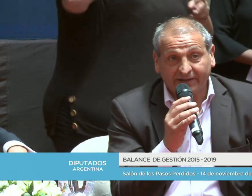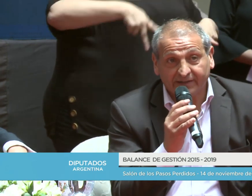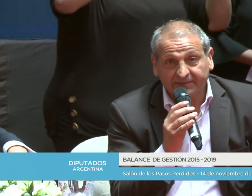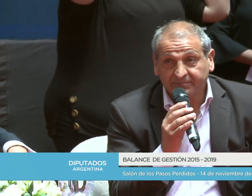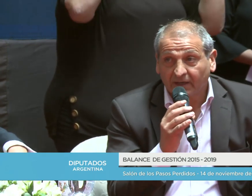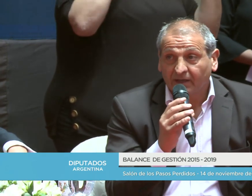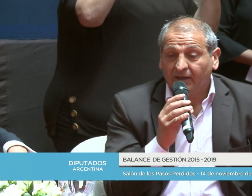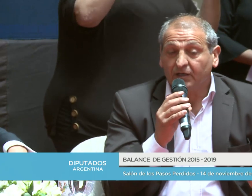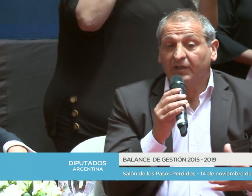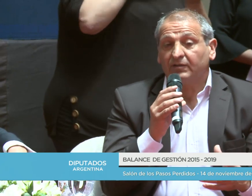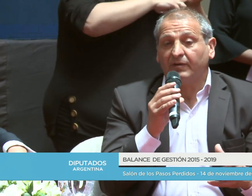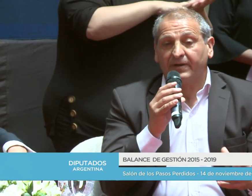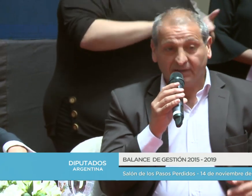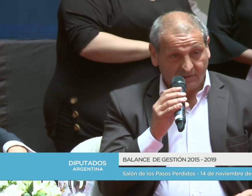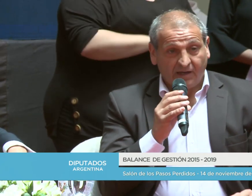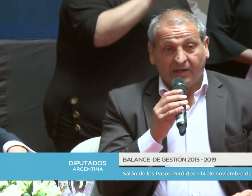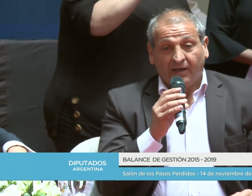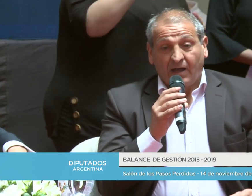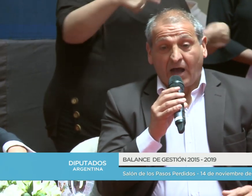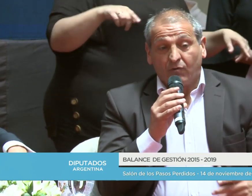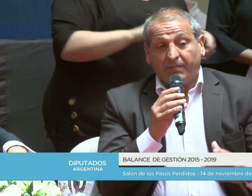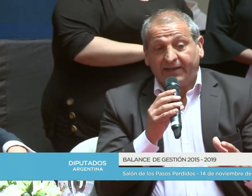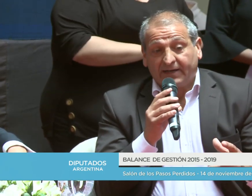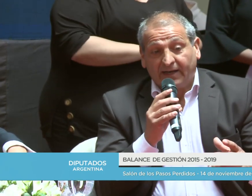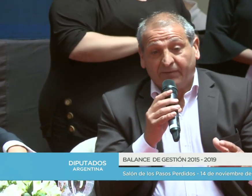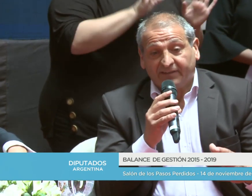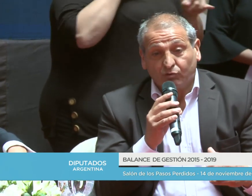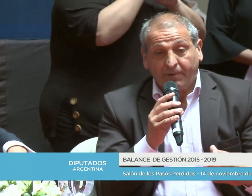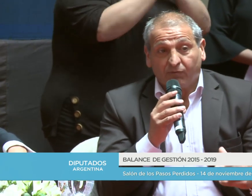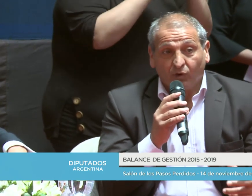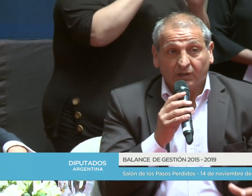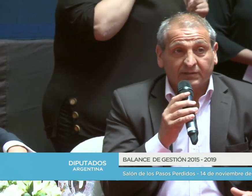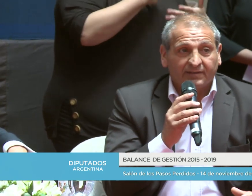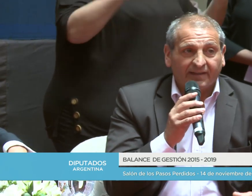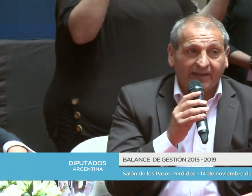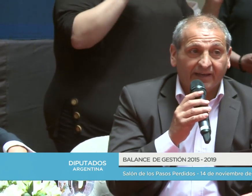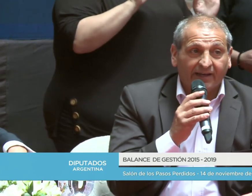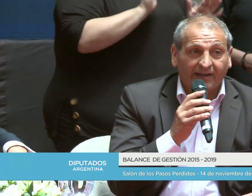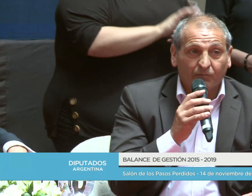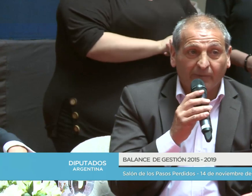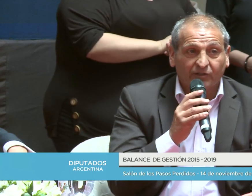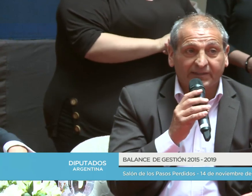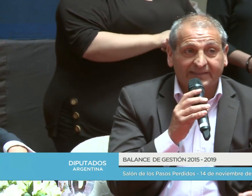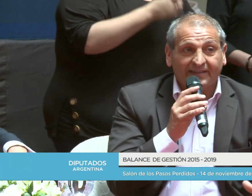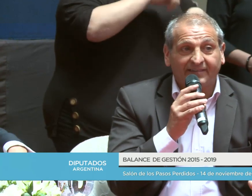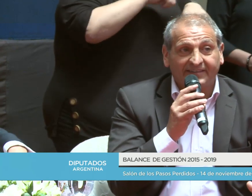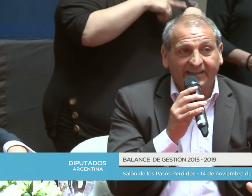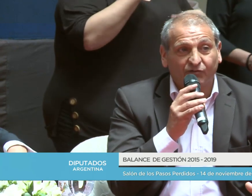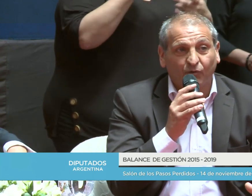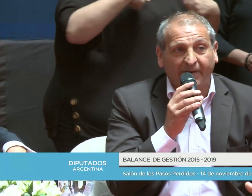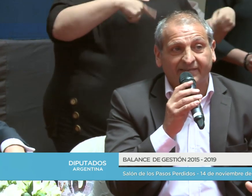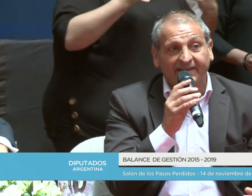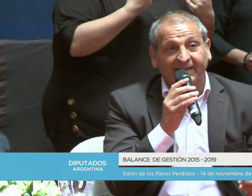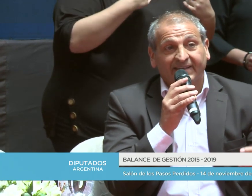edificio de renta. Y como digo siempre, aunque parezca a veces superfluo, en un momento de tantas